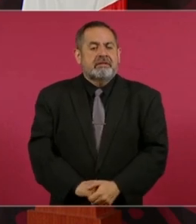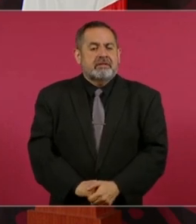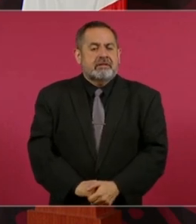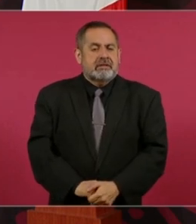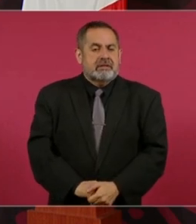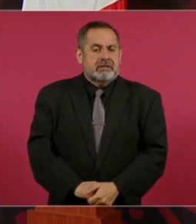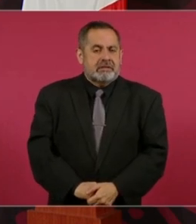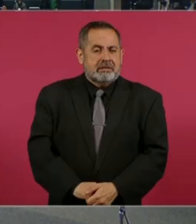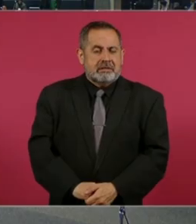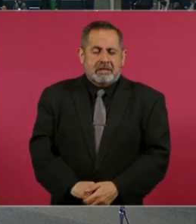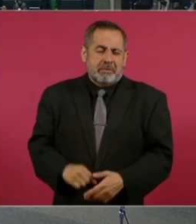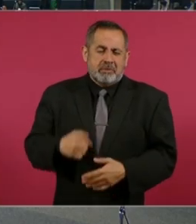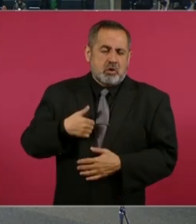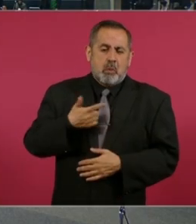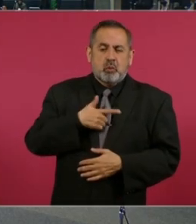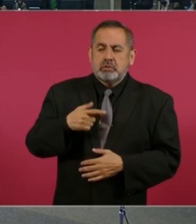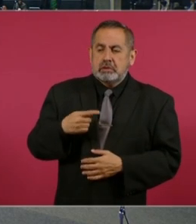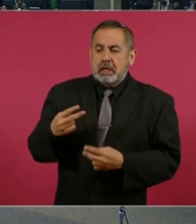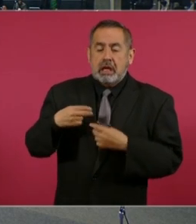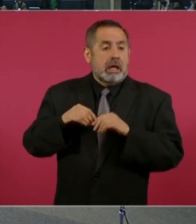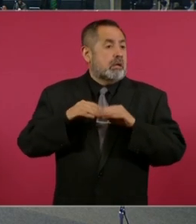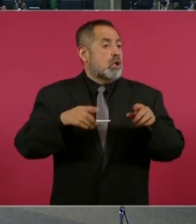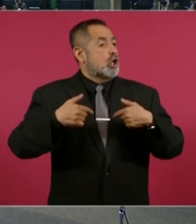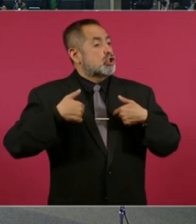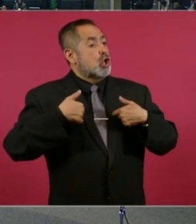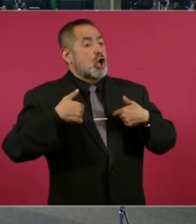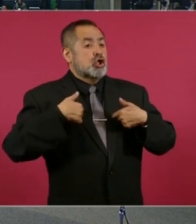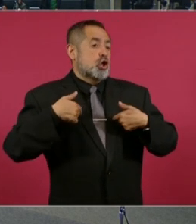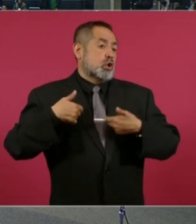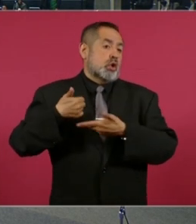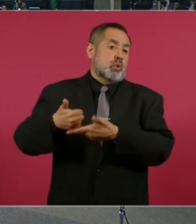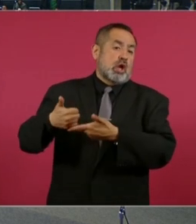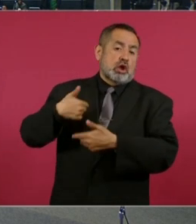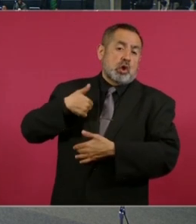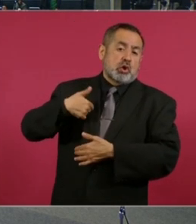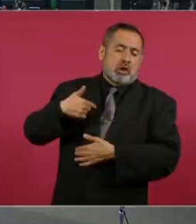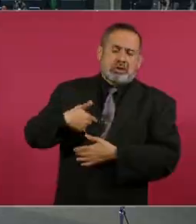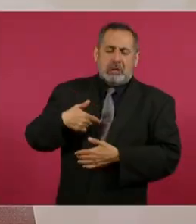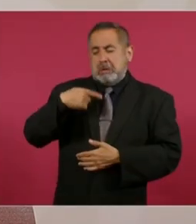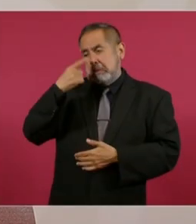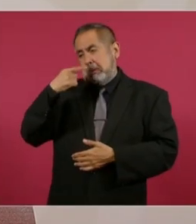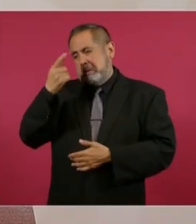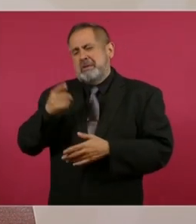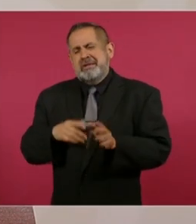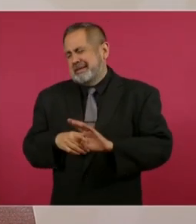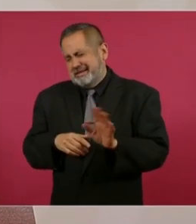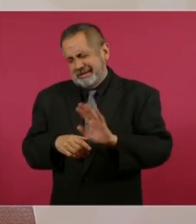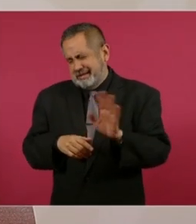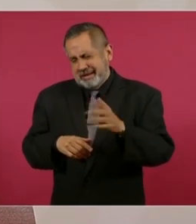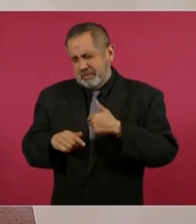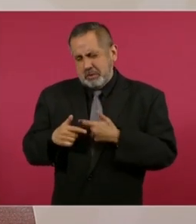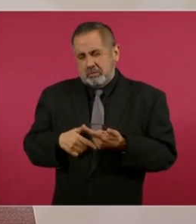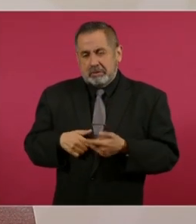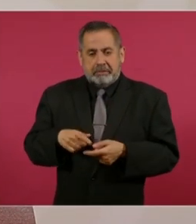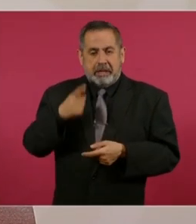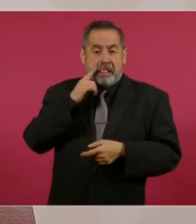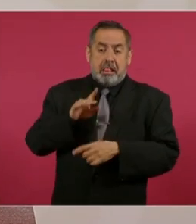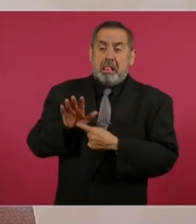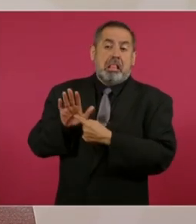lo veo de mal gusto. O sea, no voy a andar yo aquí presumiendo,